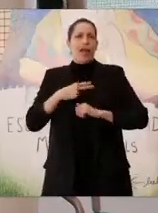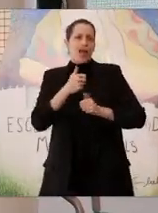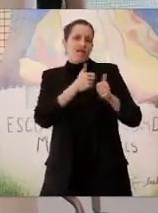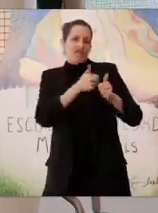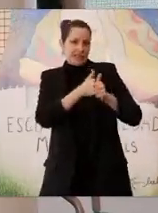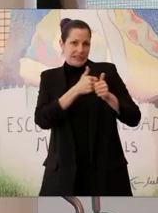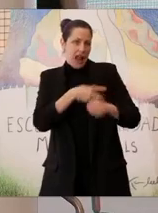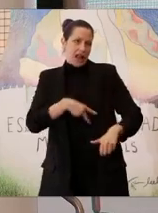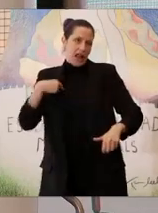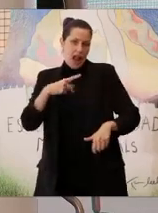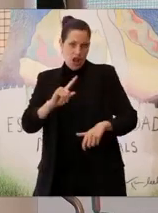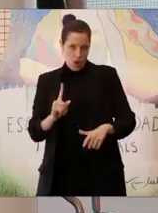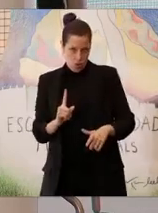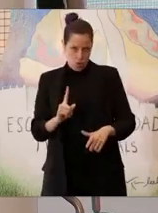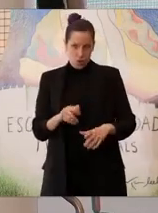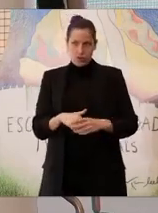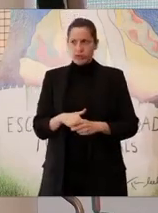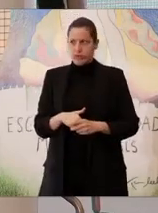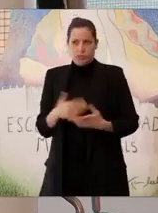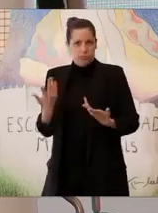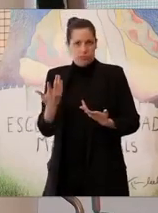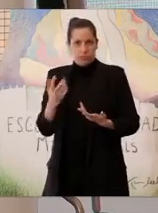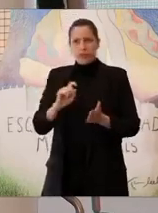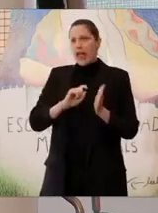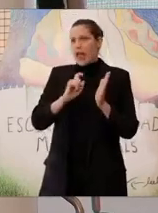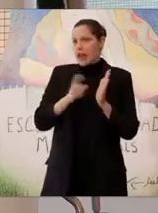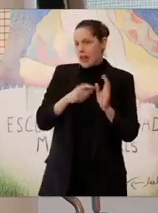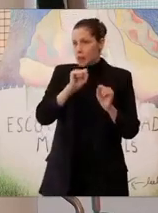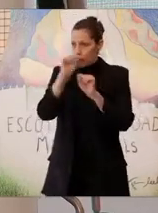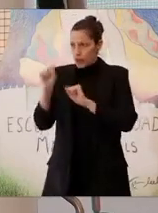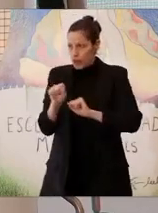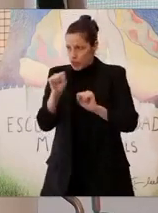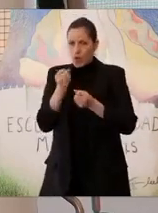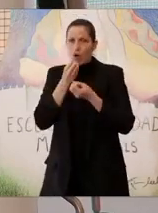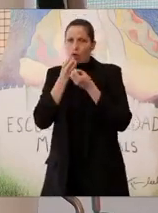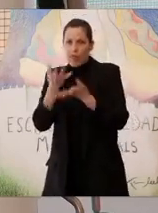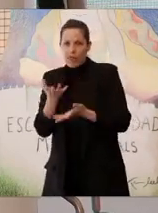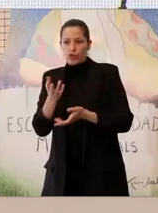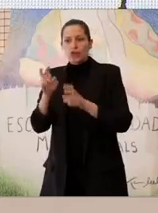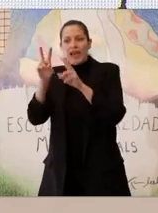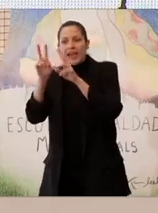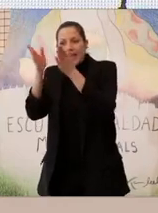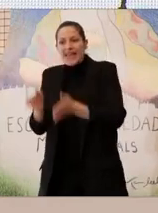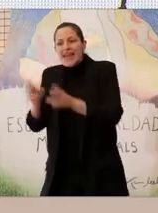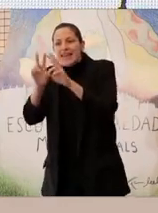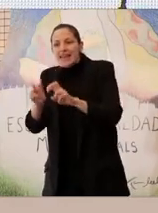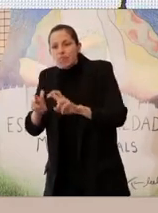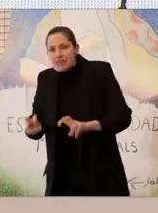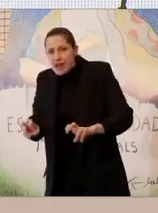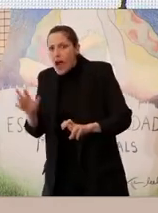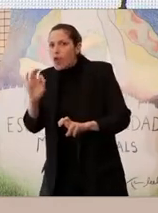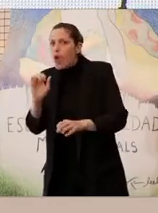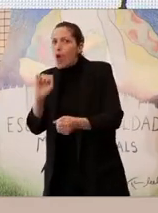Está involucrado claramente el derecho a la intimidad y a la protección de datos del investigado o condenado, ¿vale? Pero cuando entramos en el